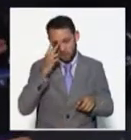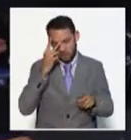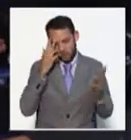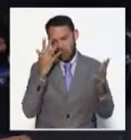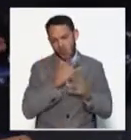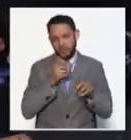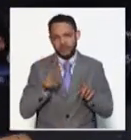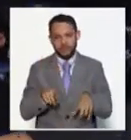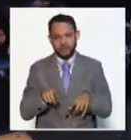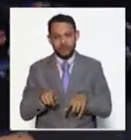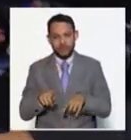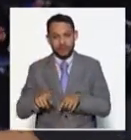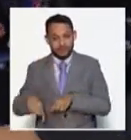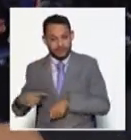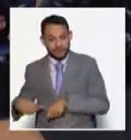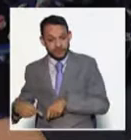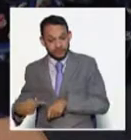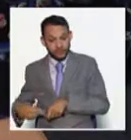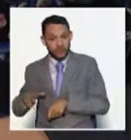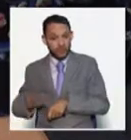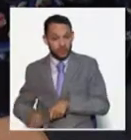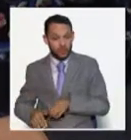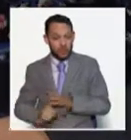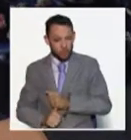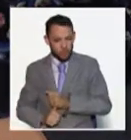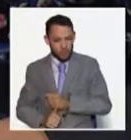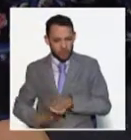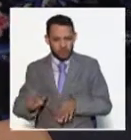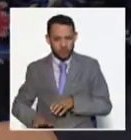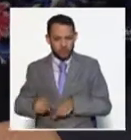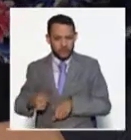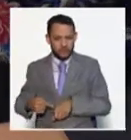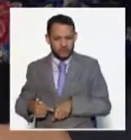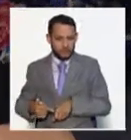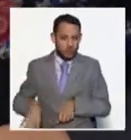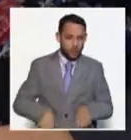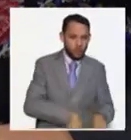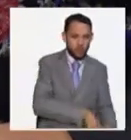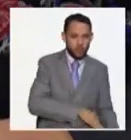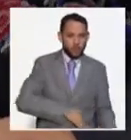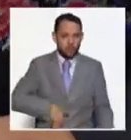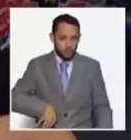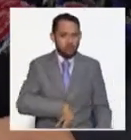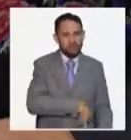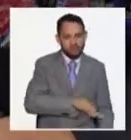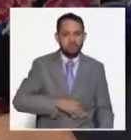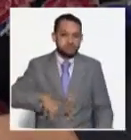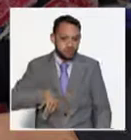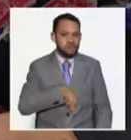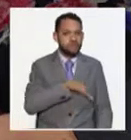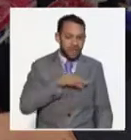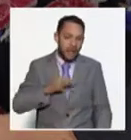parte terminal recto va a estar asociado con parte del útero y con parte de la vagina entonces a veces también hay síntomas